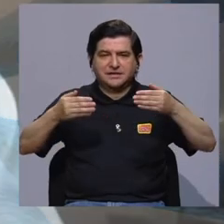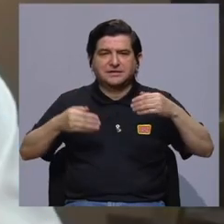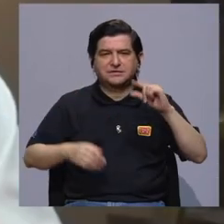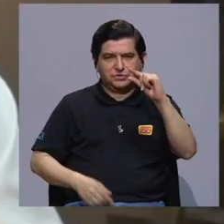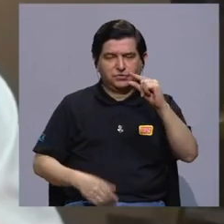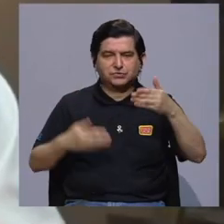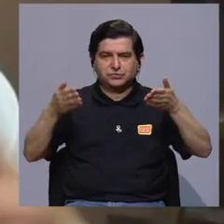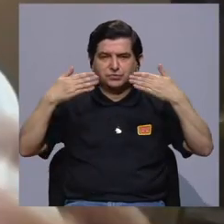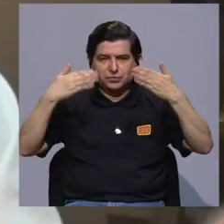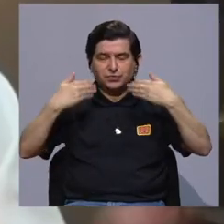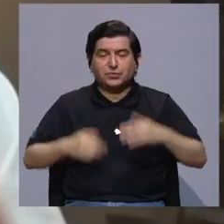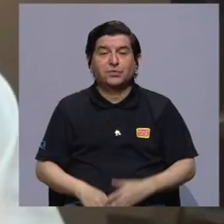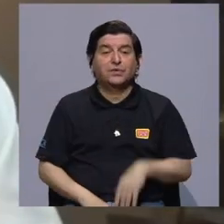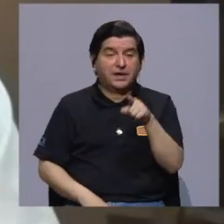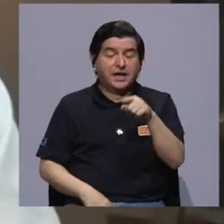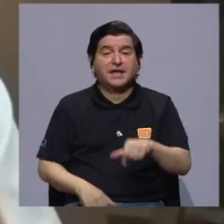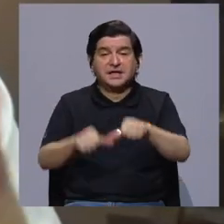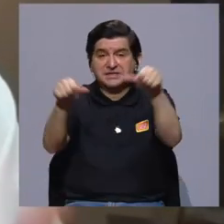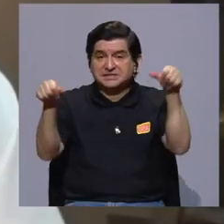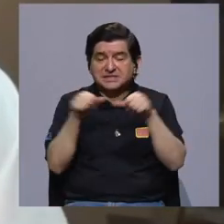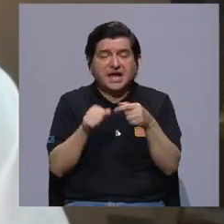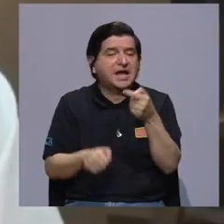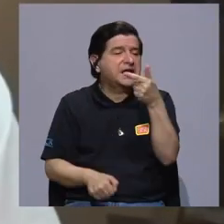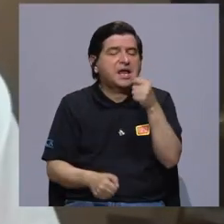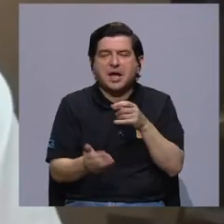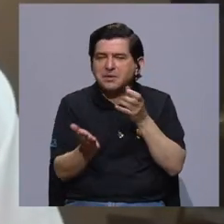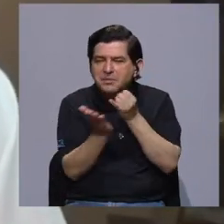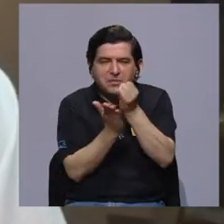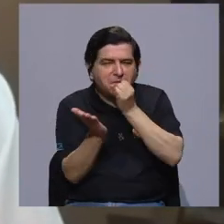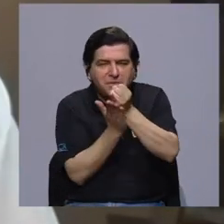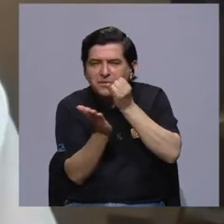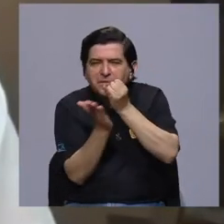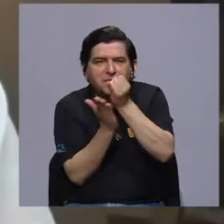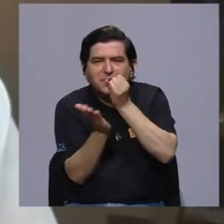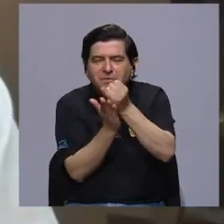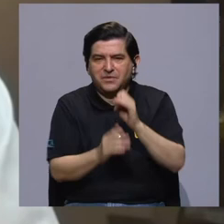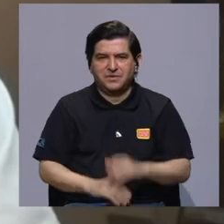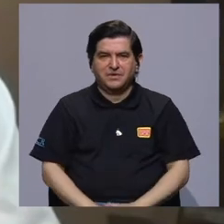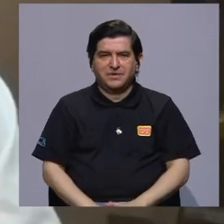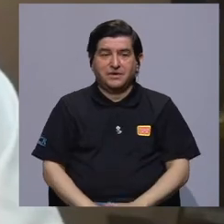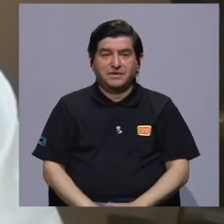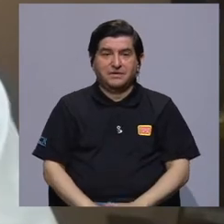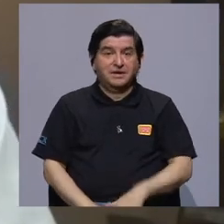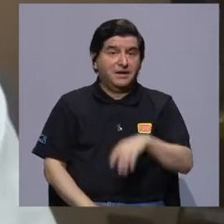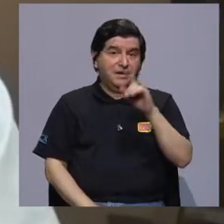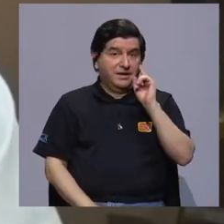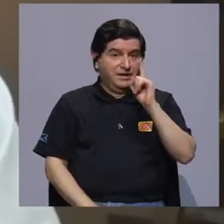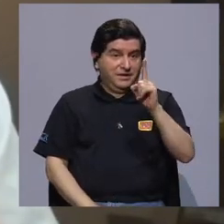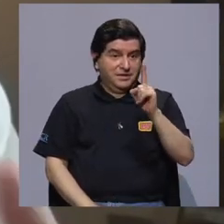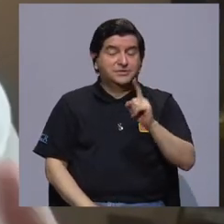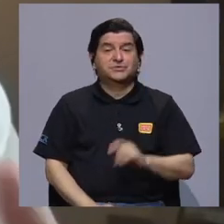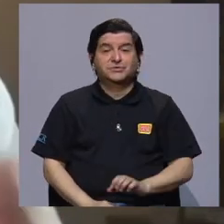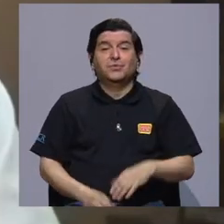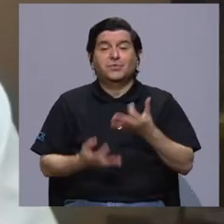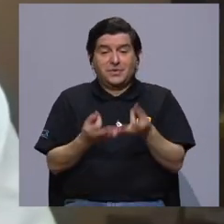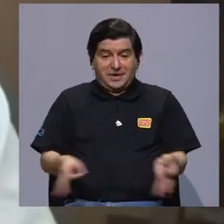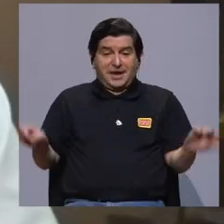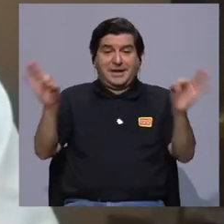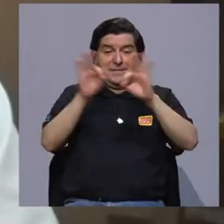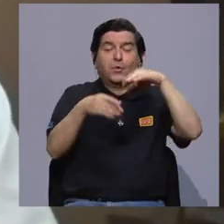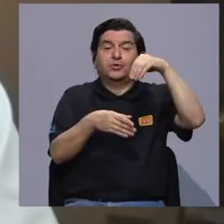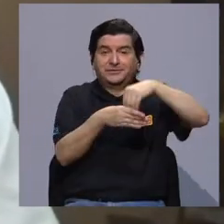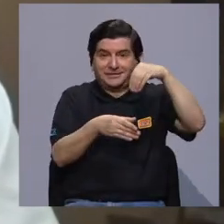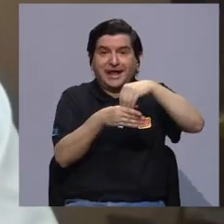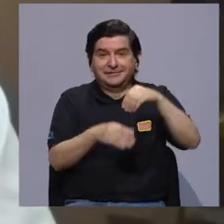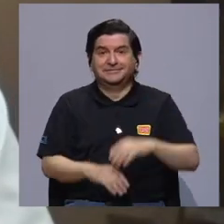particular, representan una frontera muy poco explorada. Y por lo tanto, coincido que es una